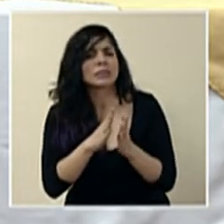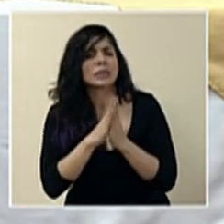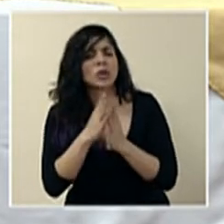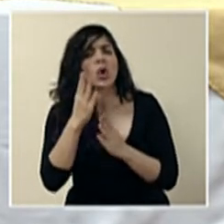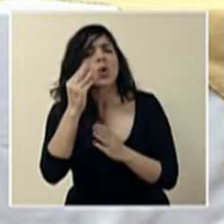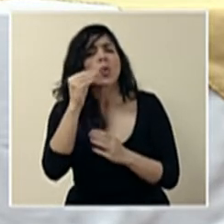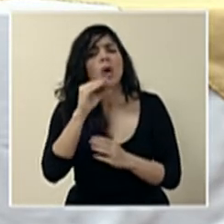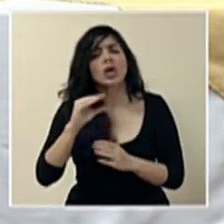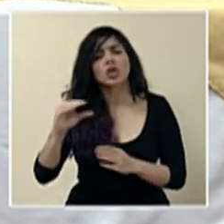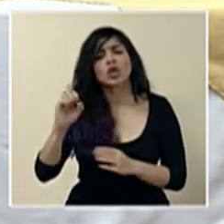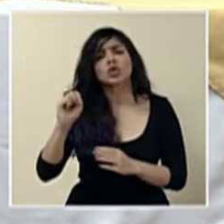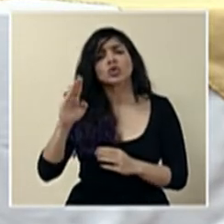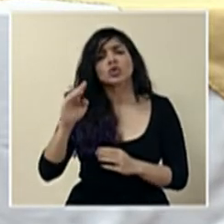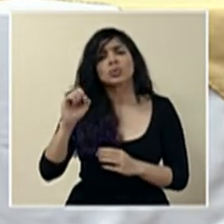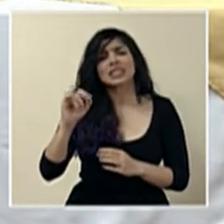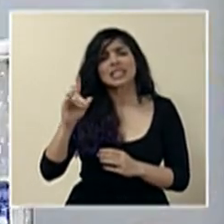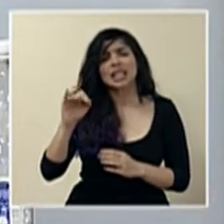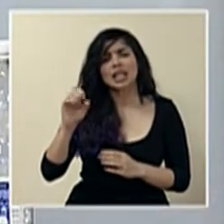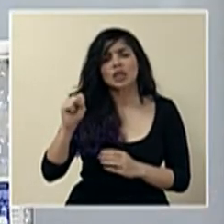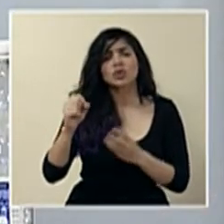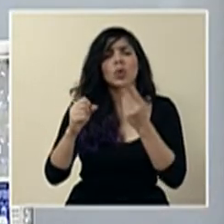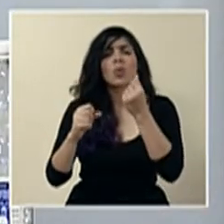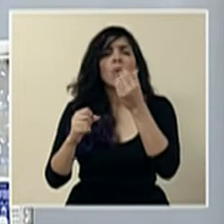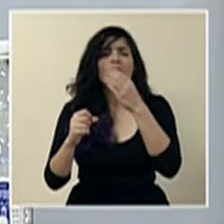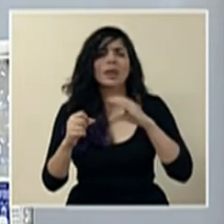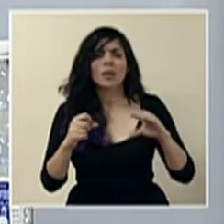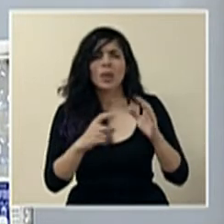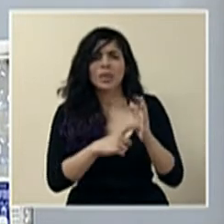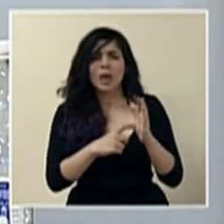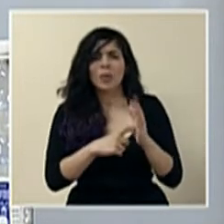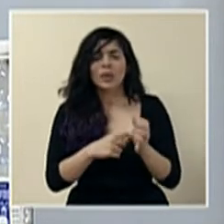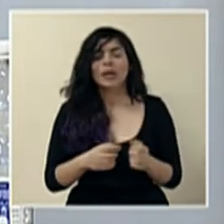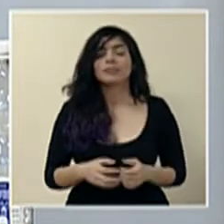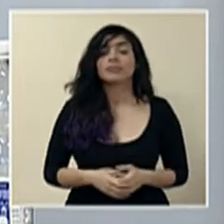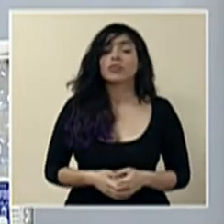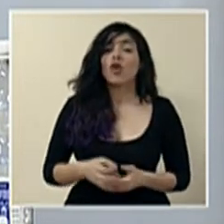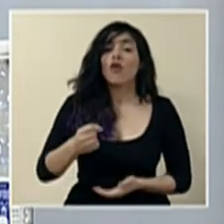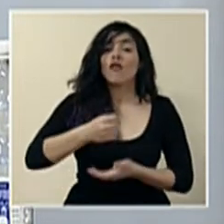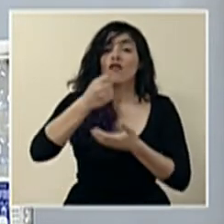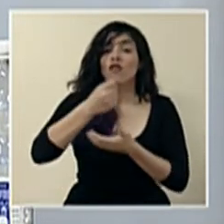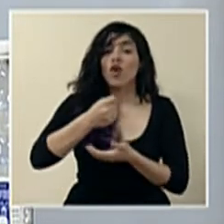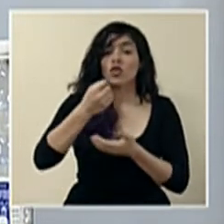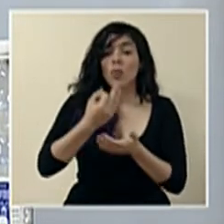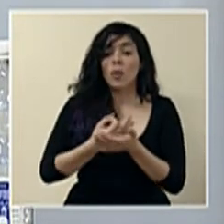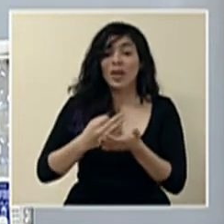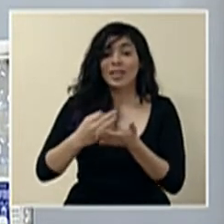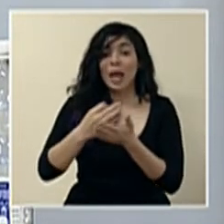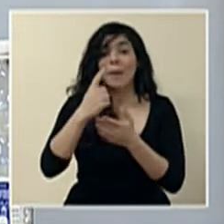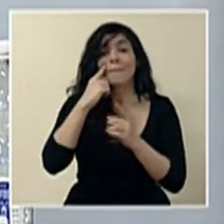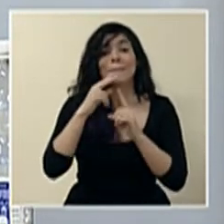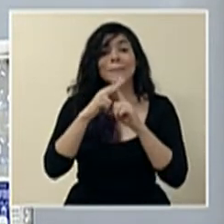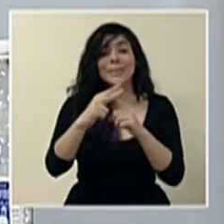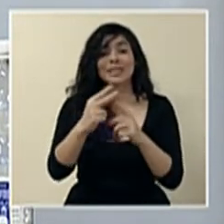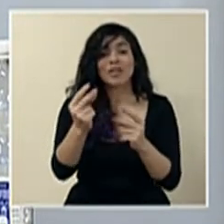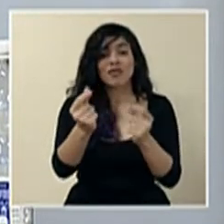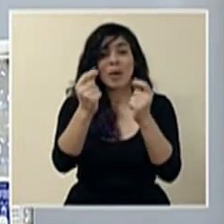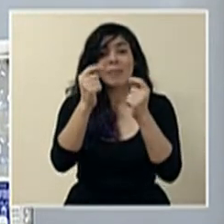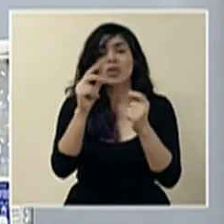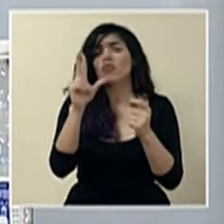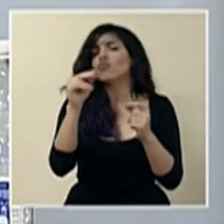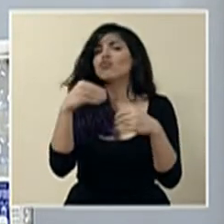subsidios y cuál porcentaje para deuda? El Fondo Monetario, en el instrumento de financiamiento rápido, no